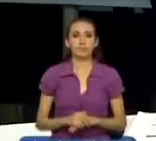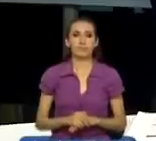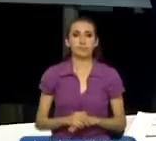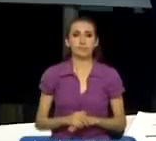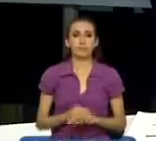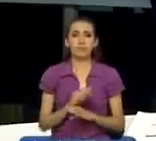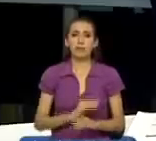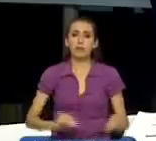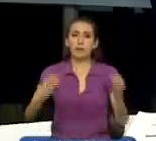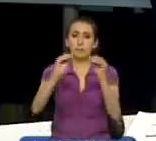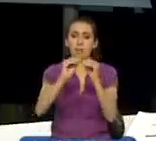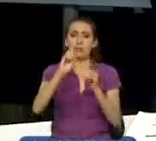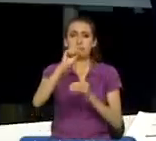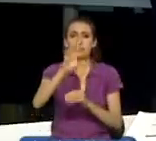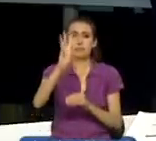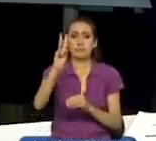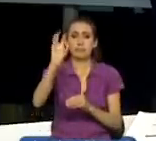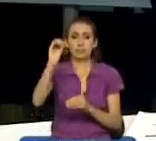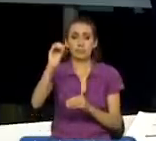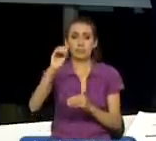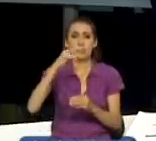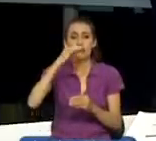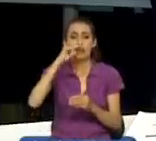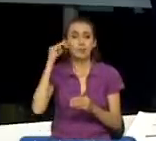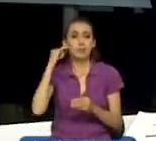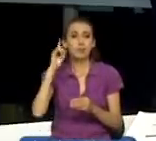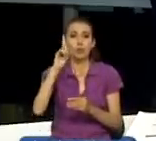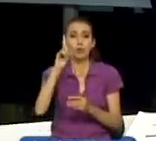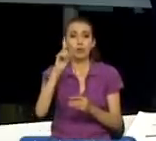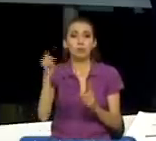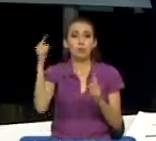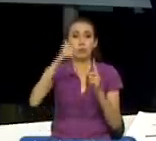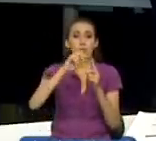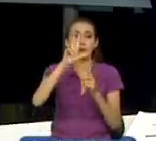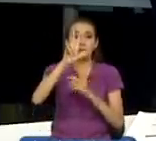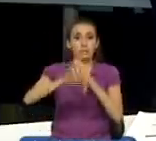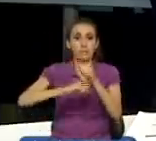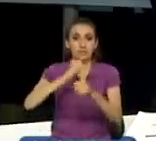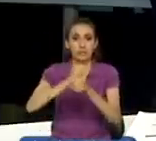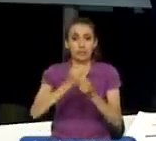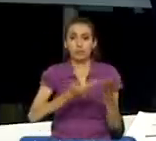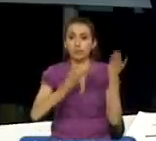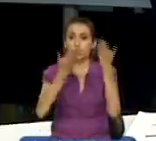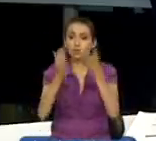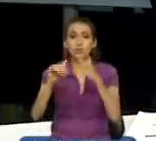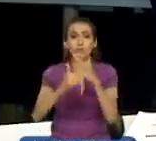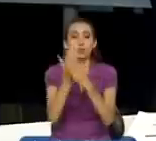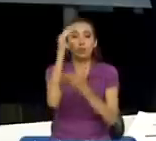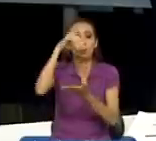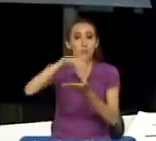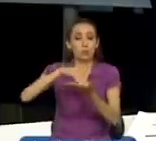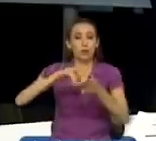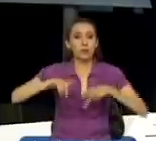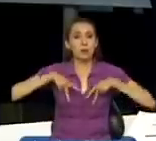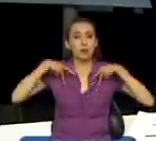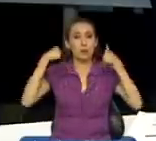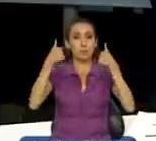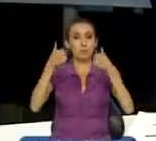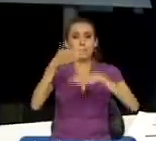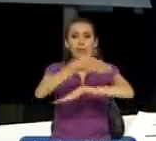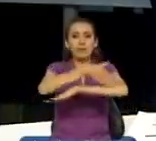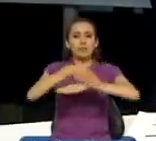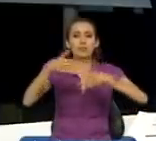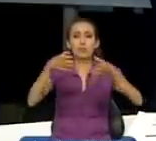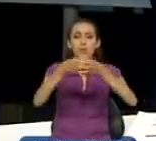y más de 160 niños entre 1 y 3 años de edad y sus madres son los beneficiarios del nuevo centro infantil del buen vivir ubicado en la